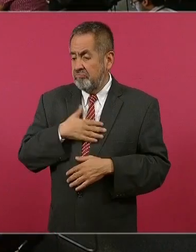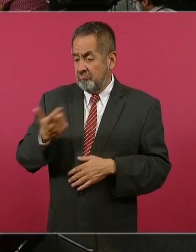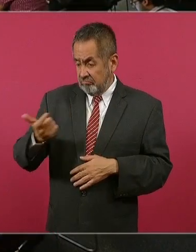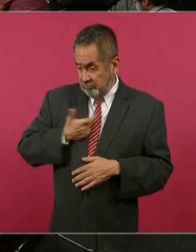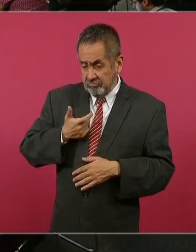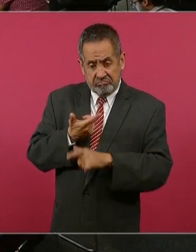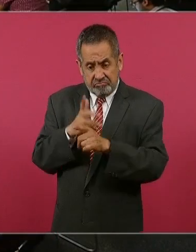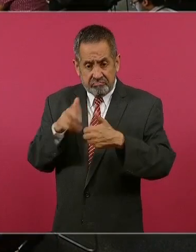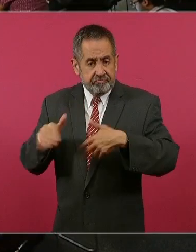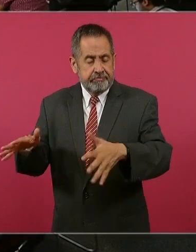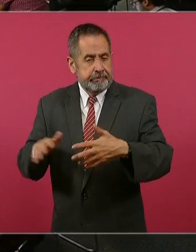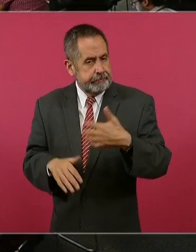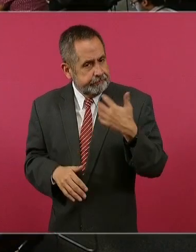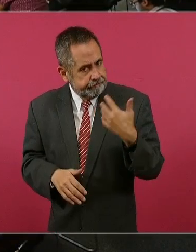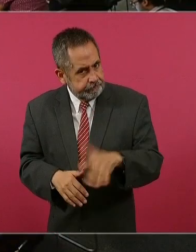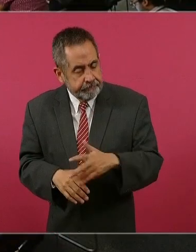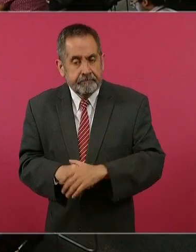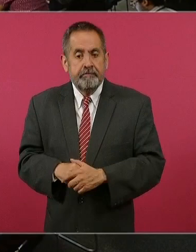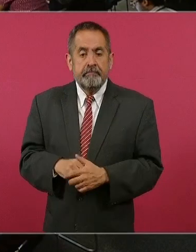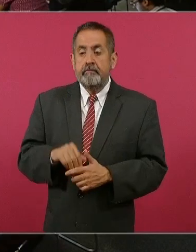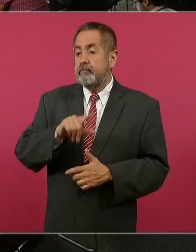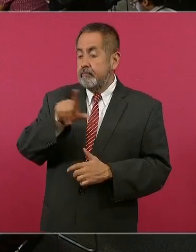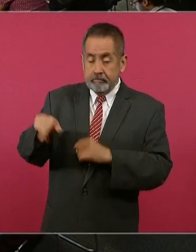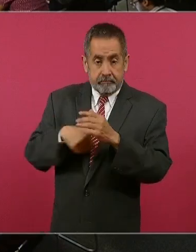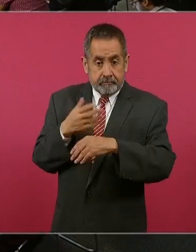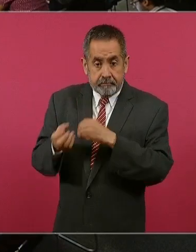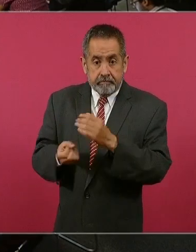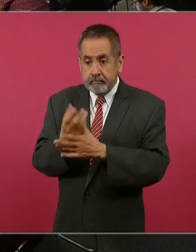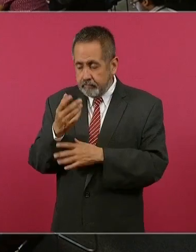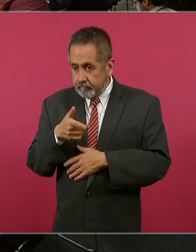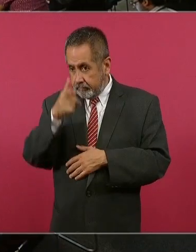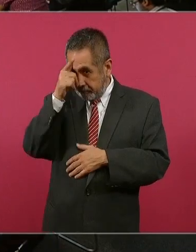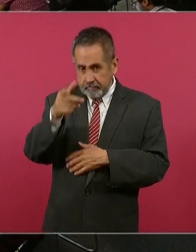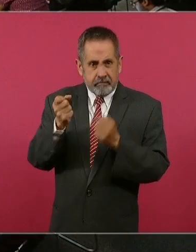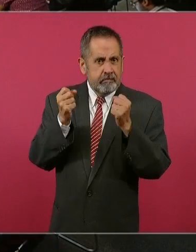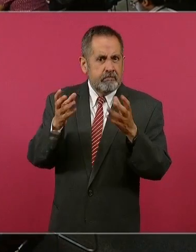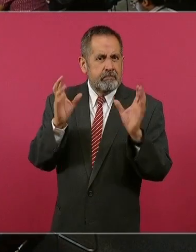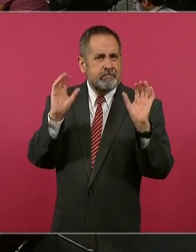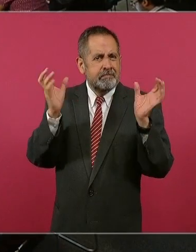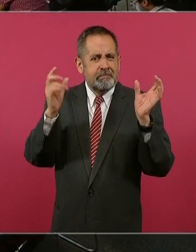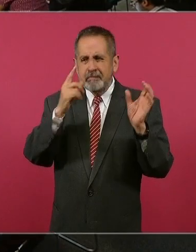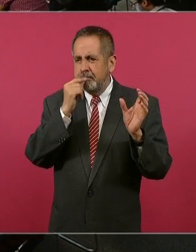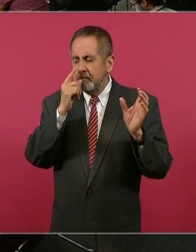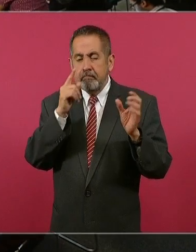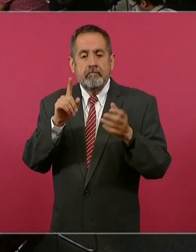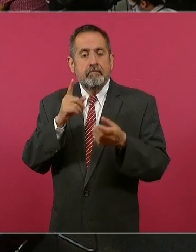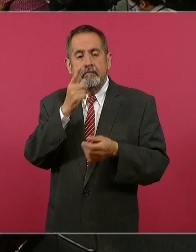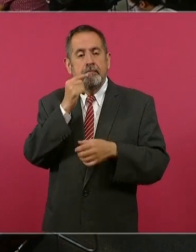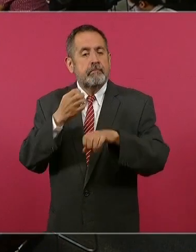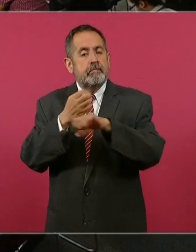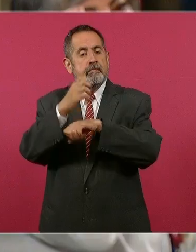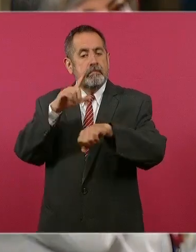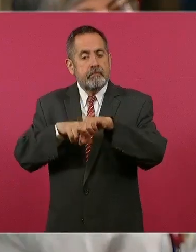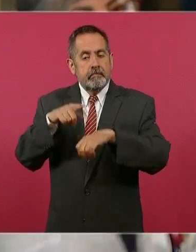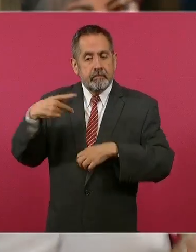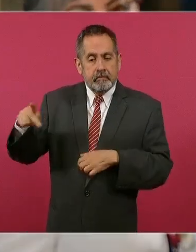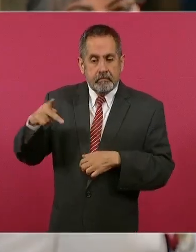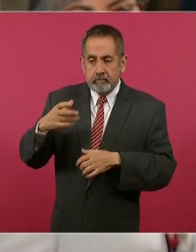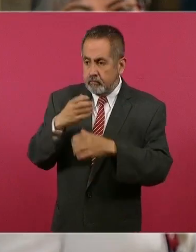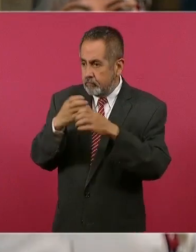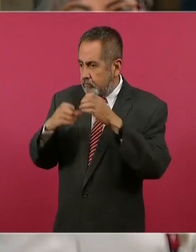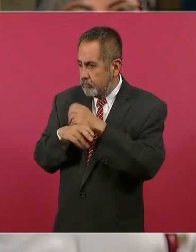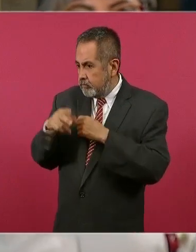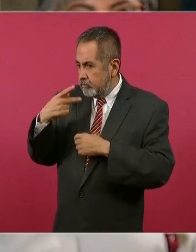soltarlos. Al salir, se percataron que había varias patrullas de la policía estatal con todas las cosas